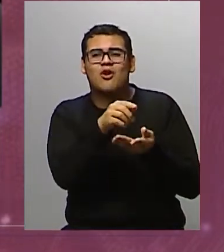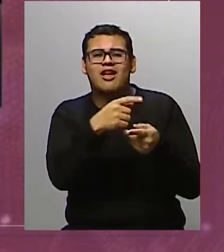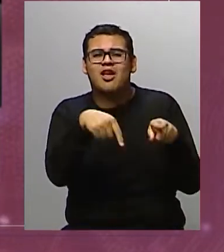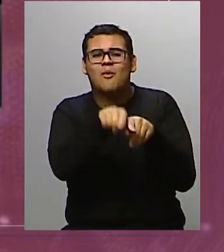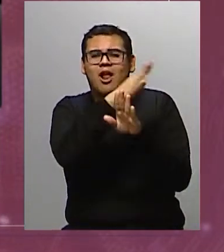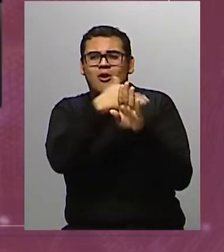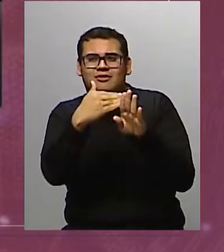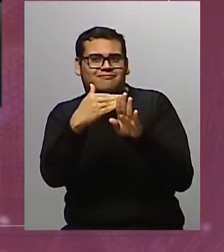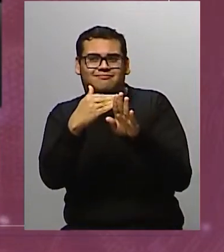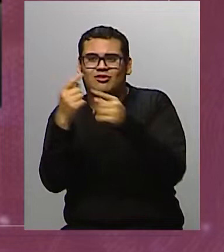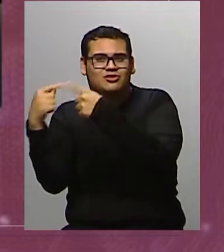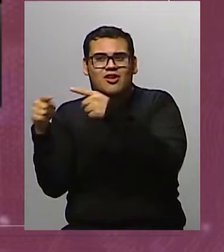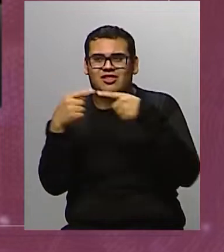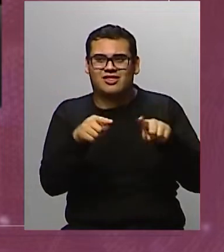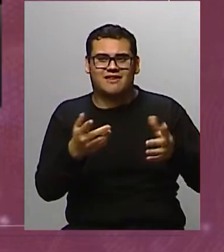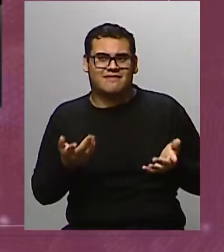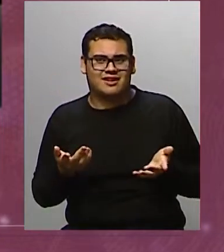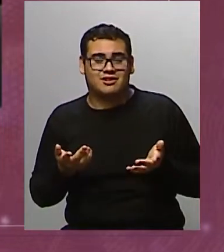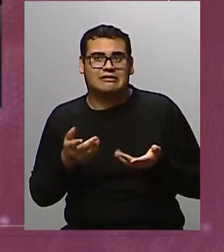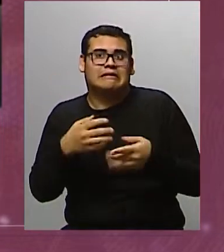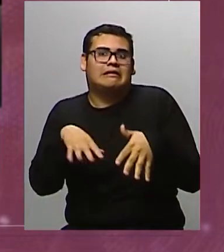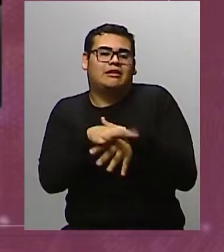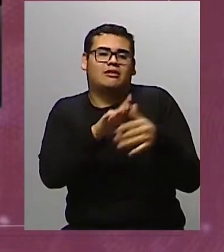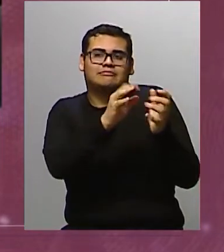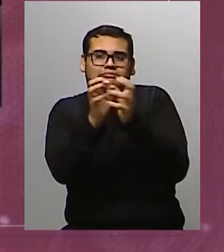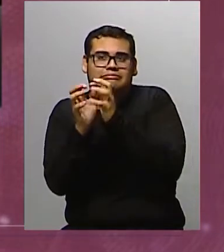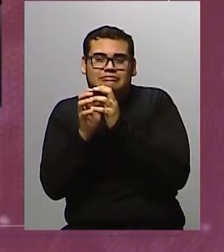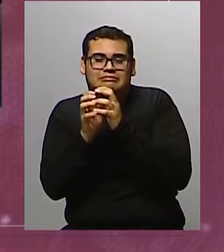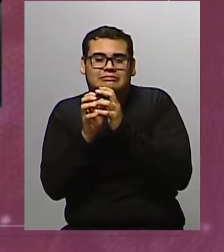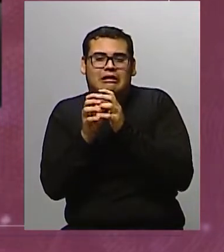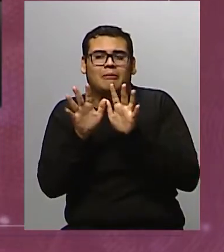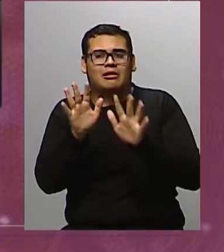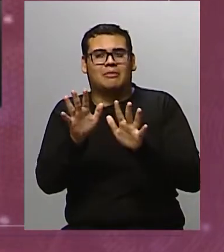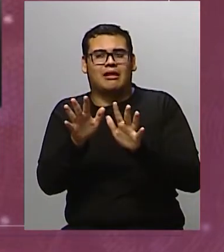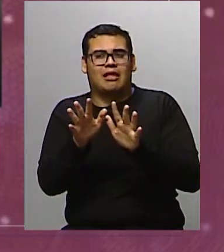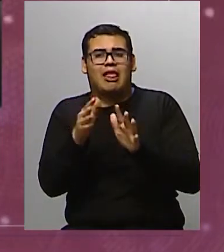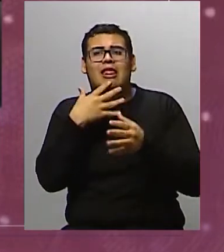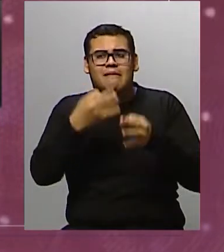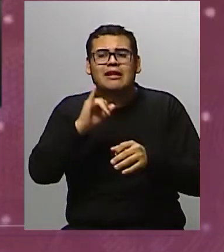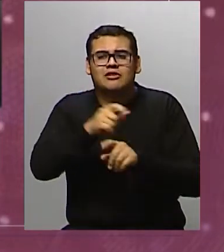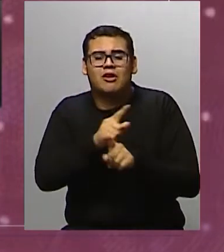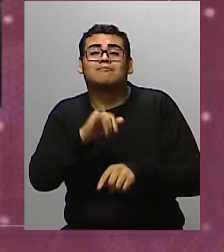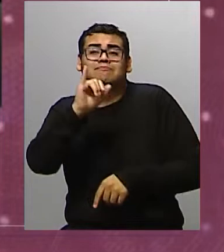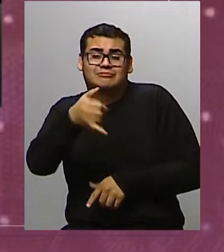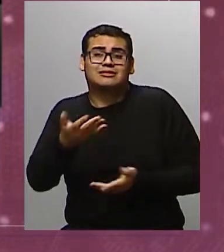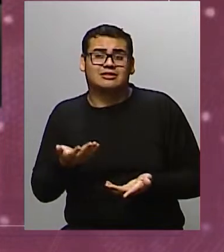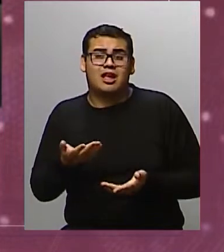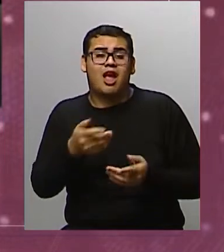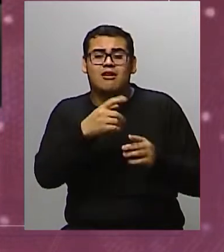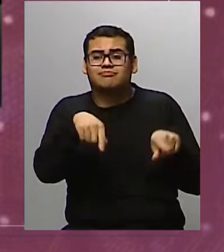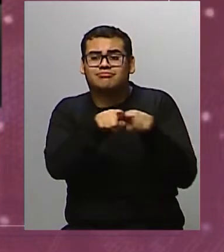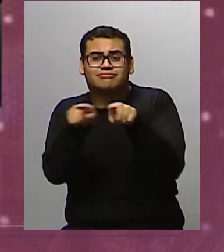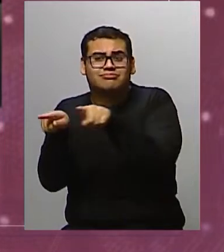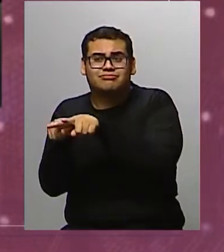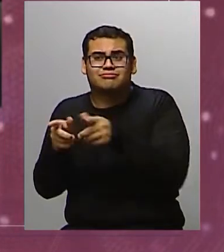venía la discusión, y realmente, técnicamente, sí lo es. Entonces, también es importante que estos programas de